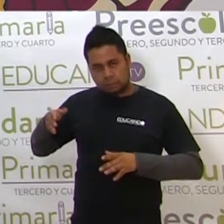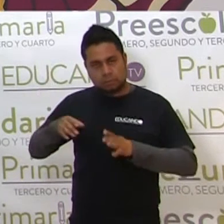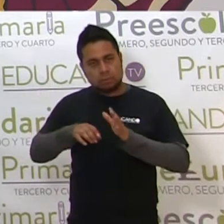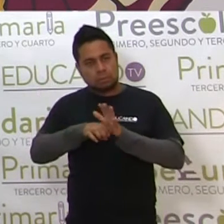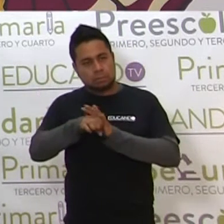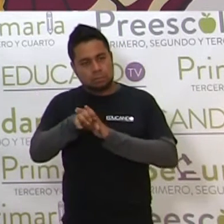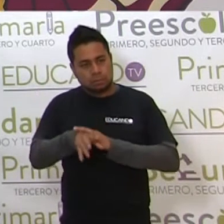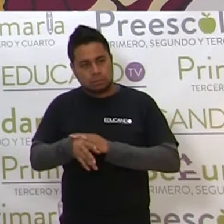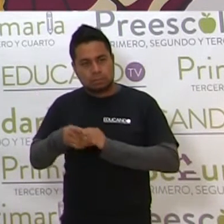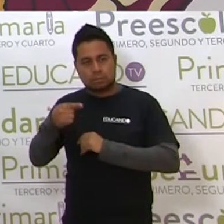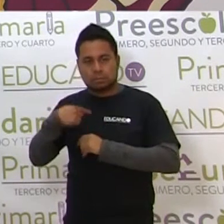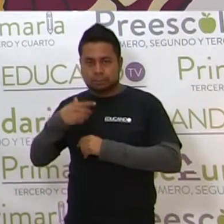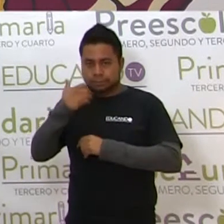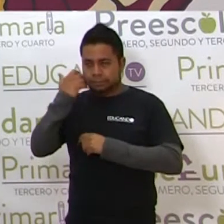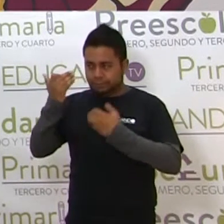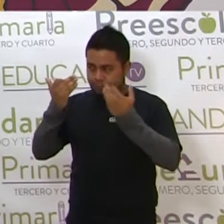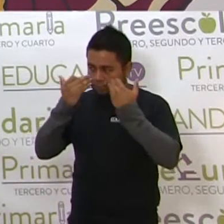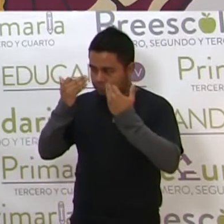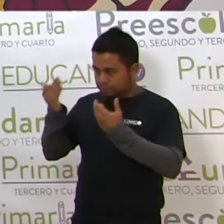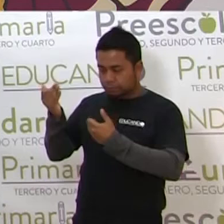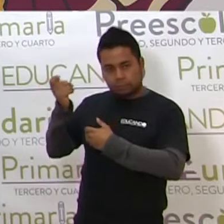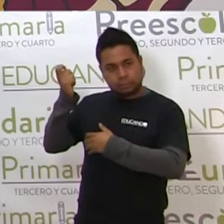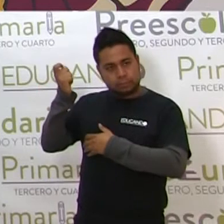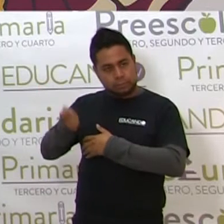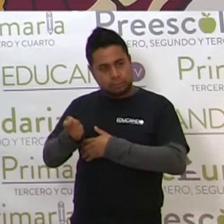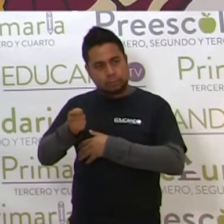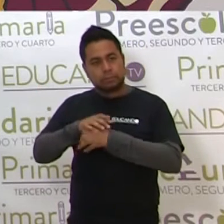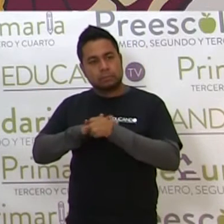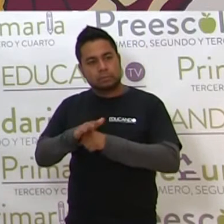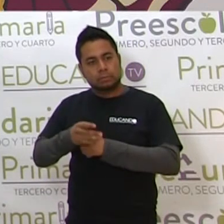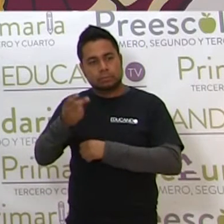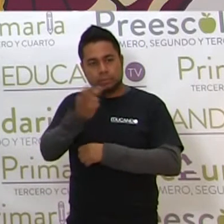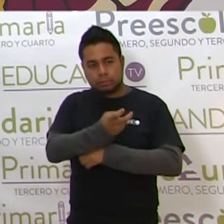de este que quiero que observes este